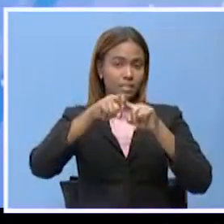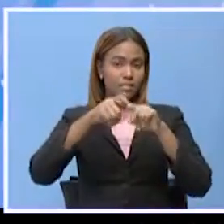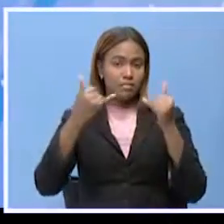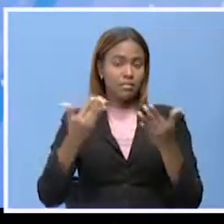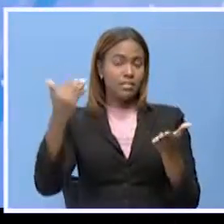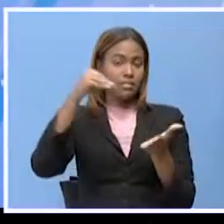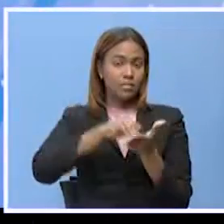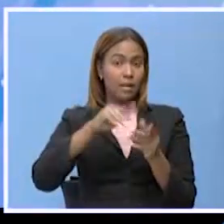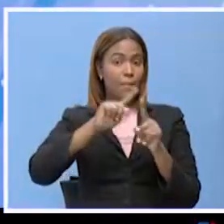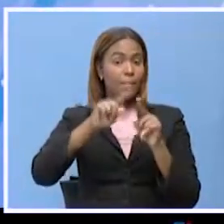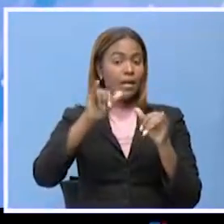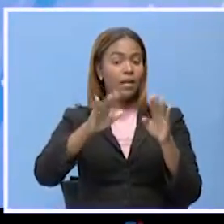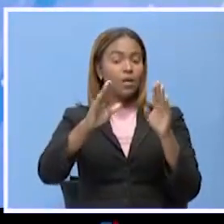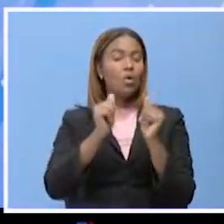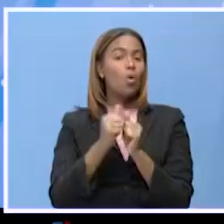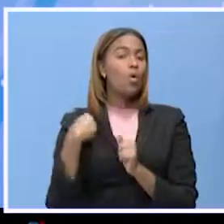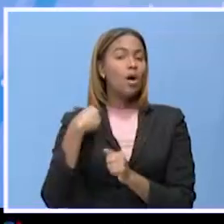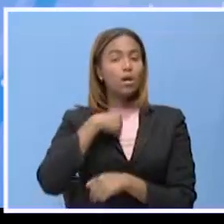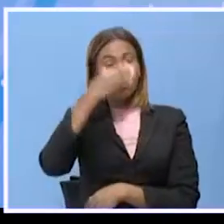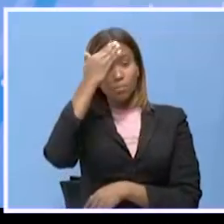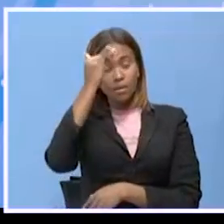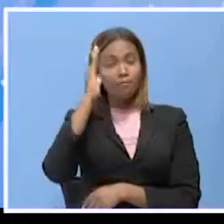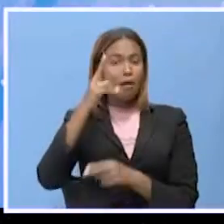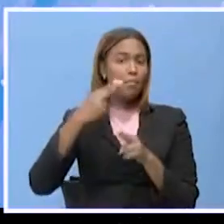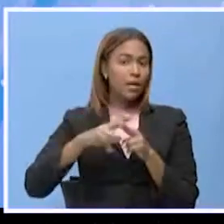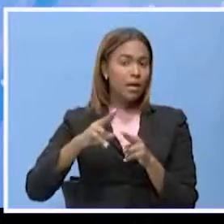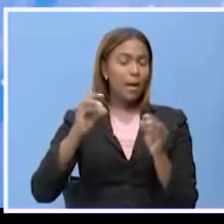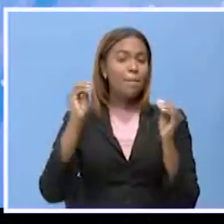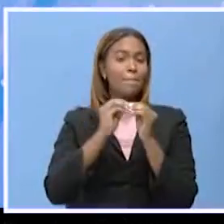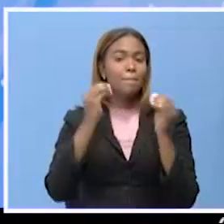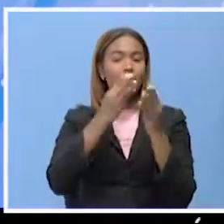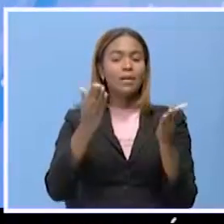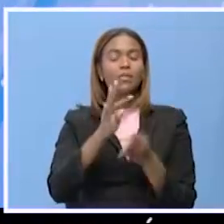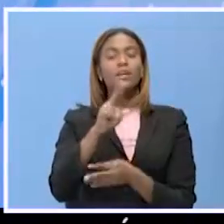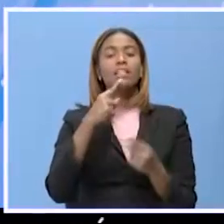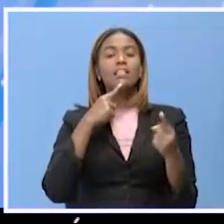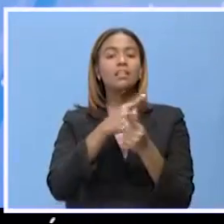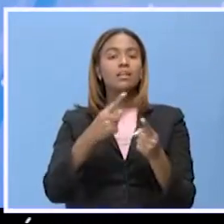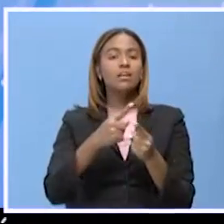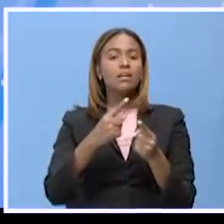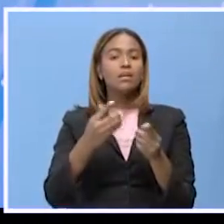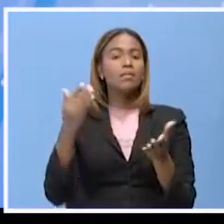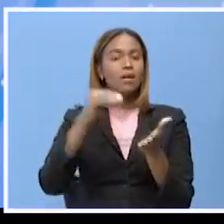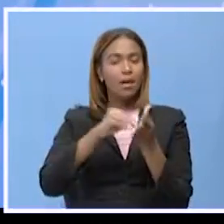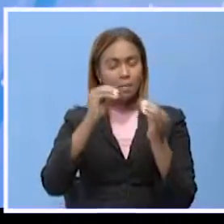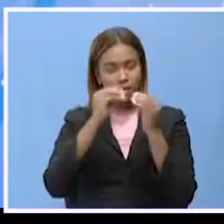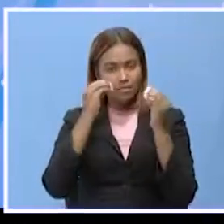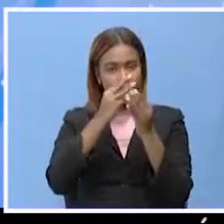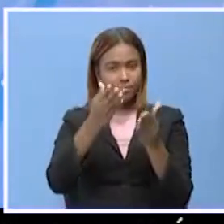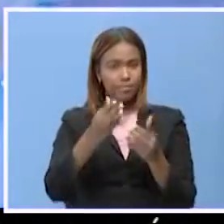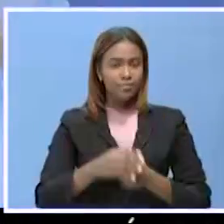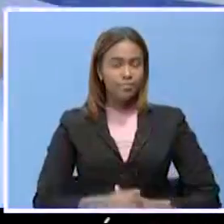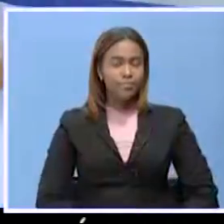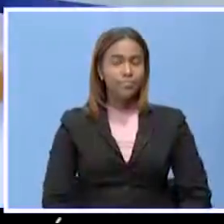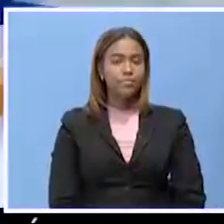Pausamos nueva vez, pero quédese ahí con nosotros porque será breve. Más en 4RD Noticias. Ya regresamos.